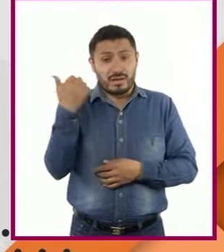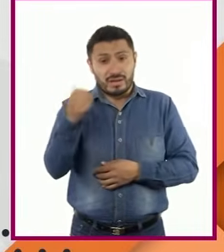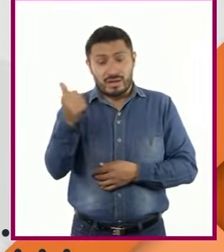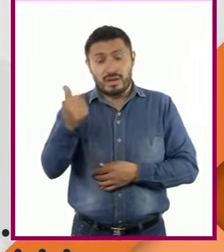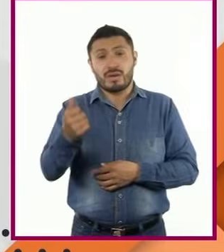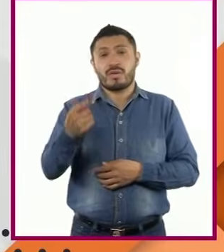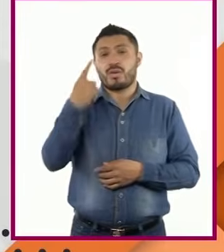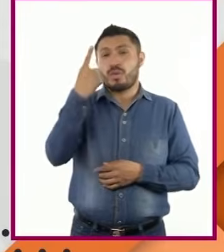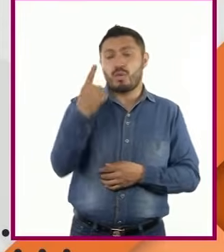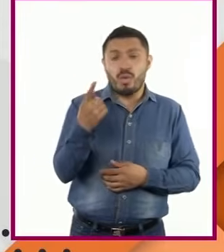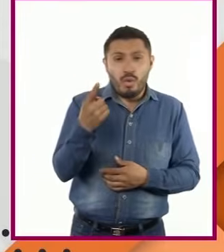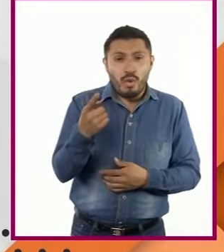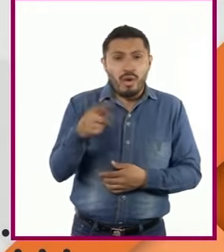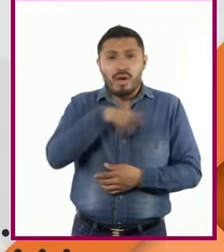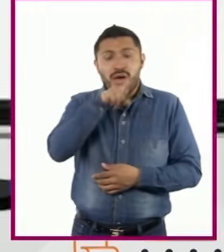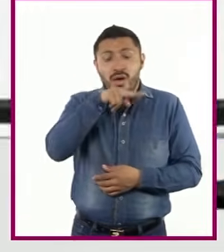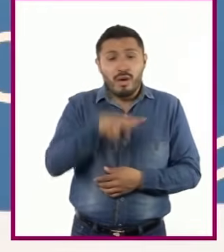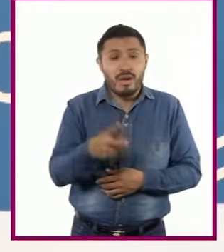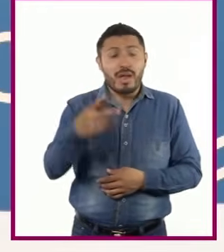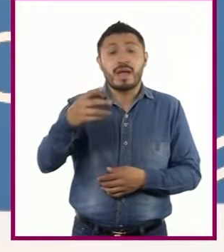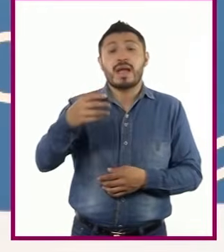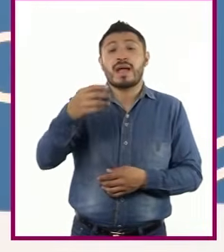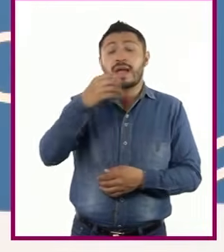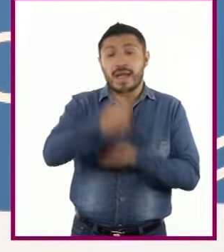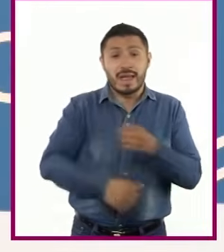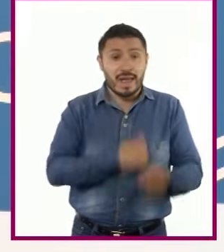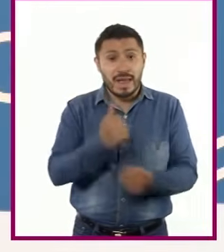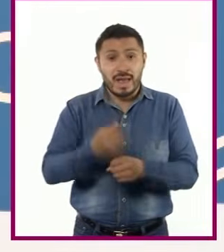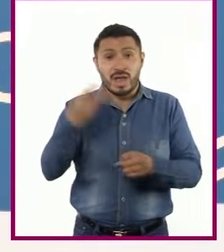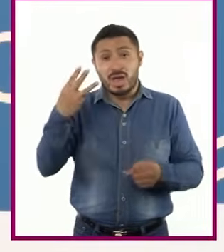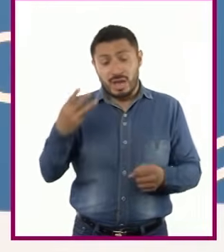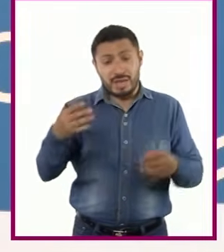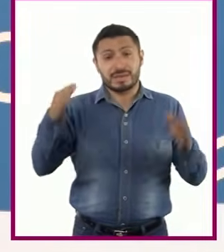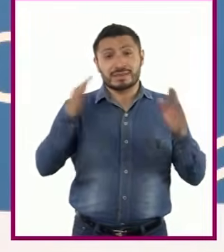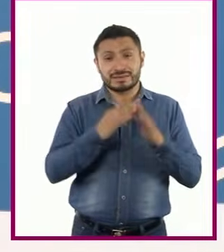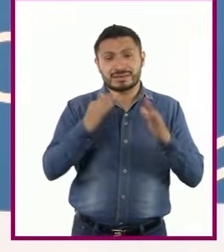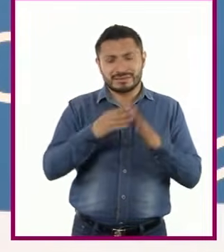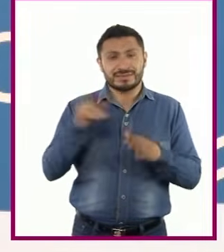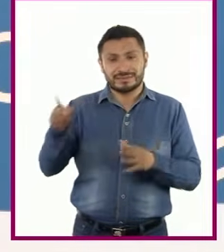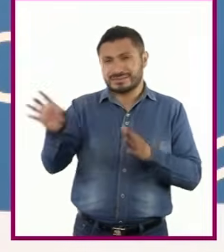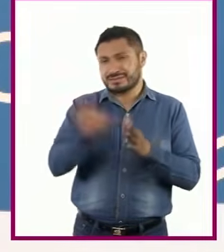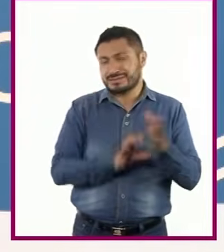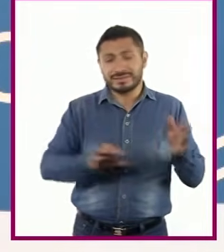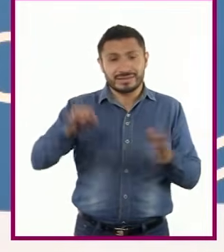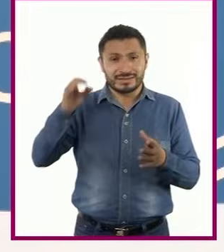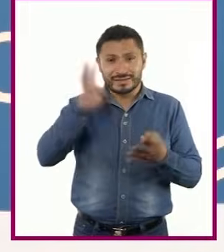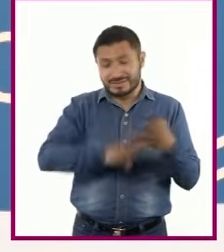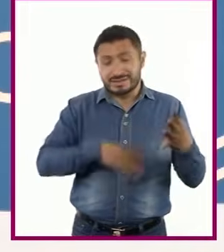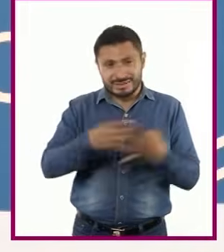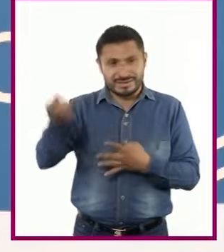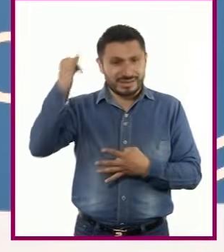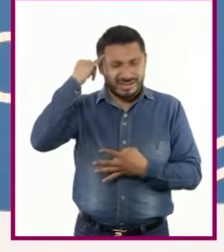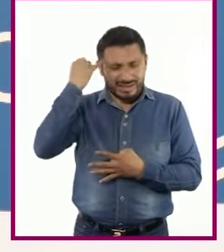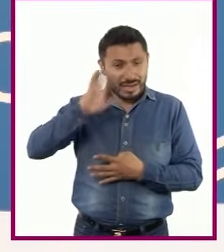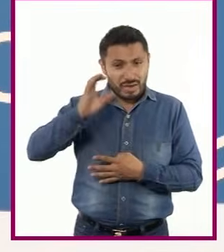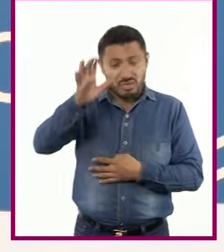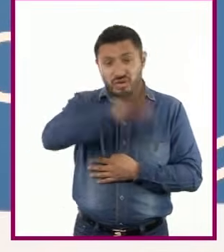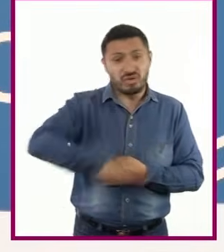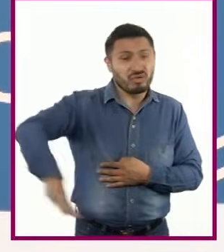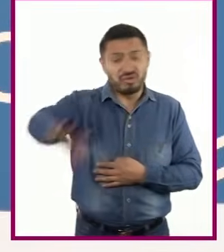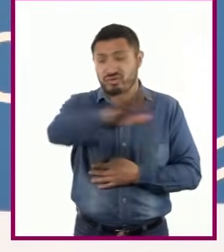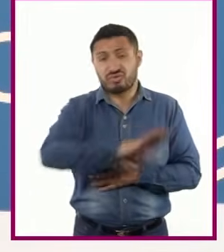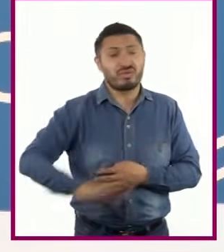1 serpiente del año 3 casa, según el calendario indígena, cuando todo en